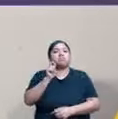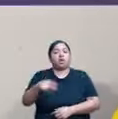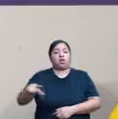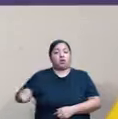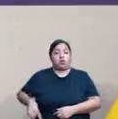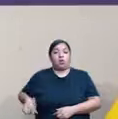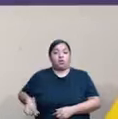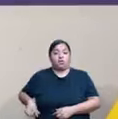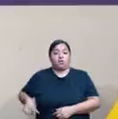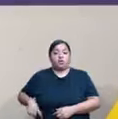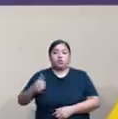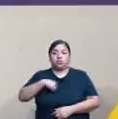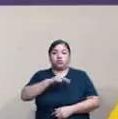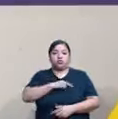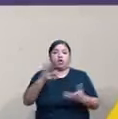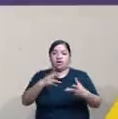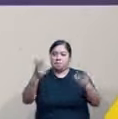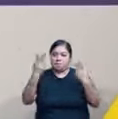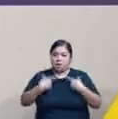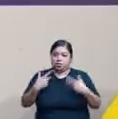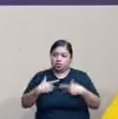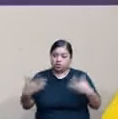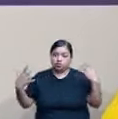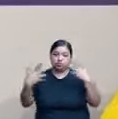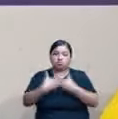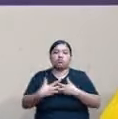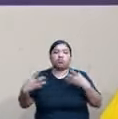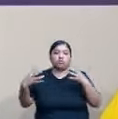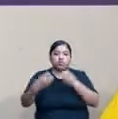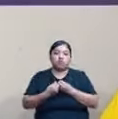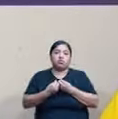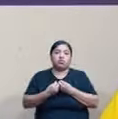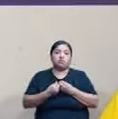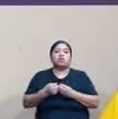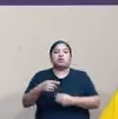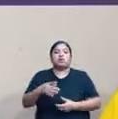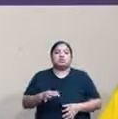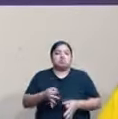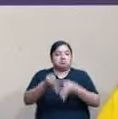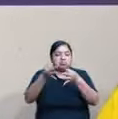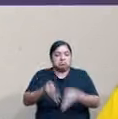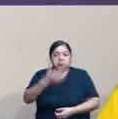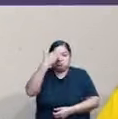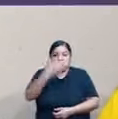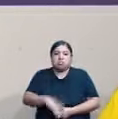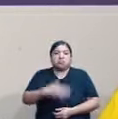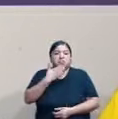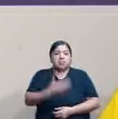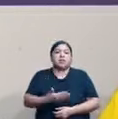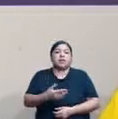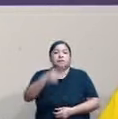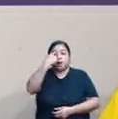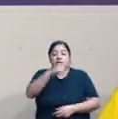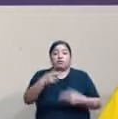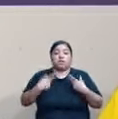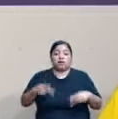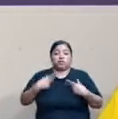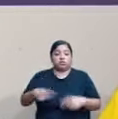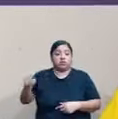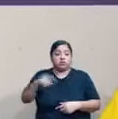gobierno con compromiso ciudadano, capacidad, eficiencia y calidad moral, para que junto con la ciudadanía organizada